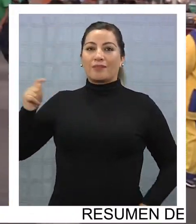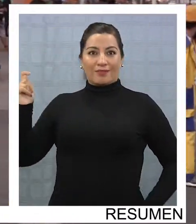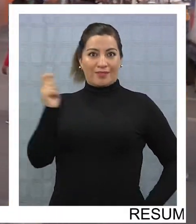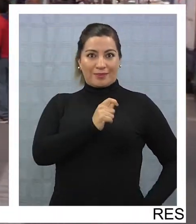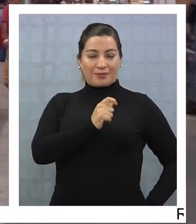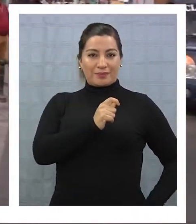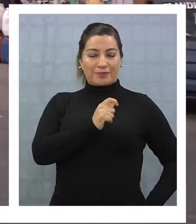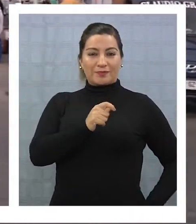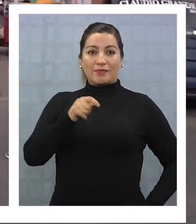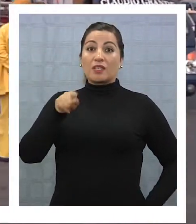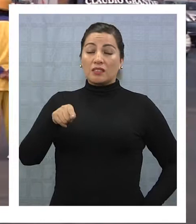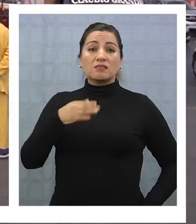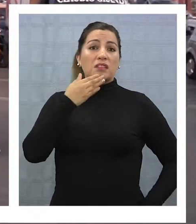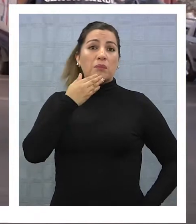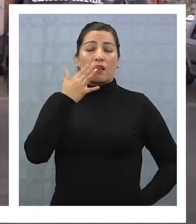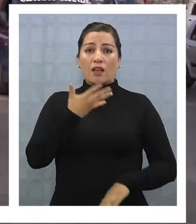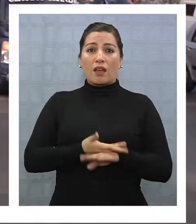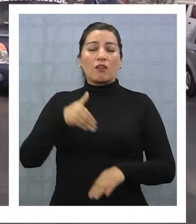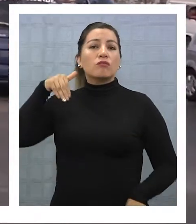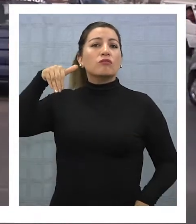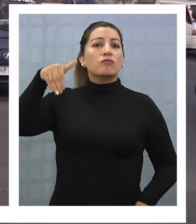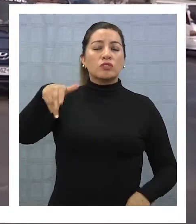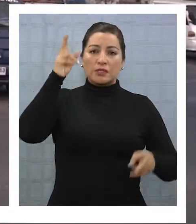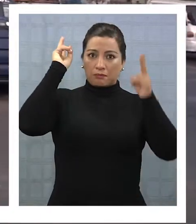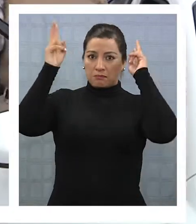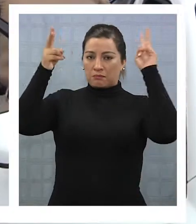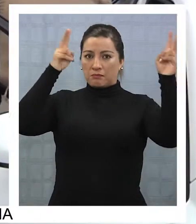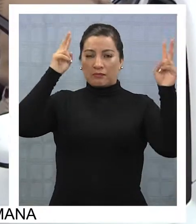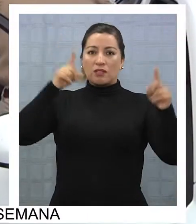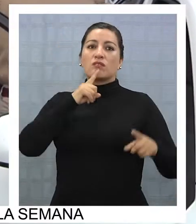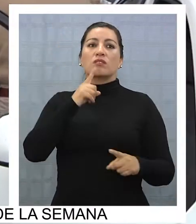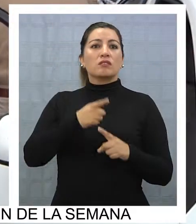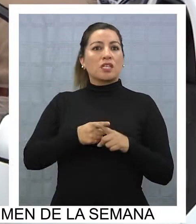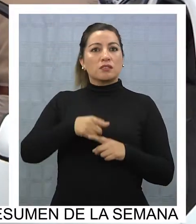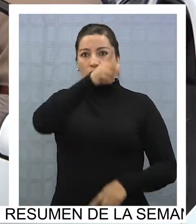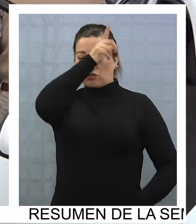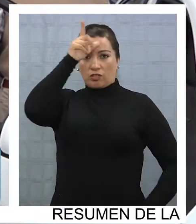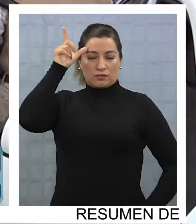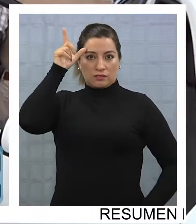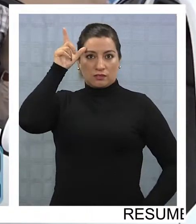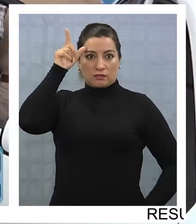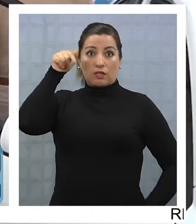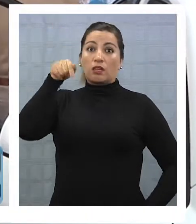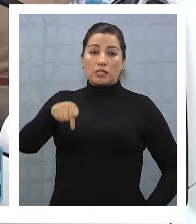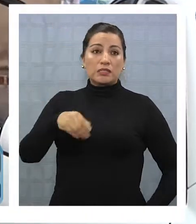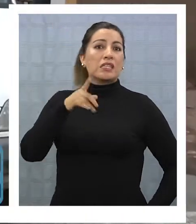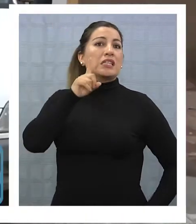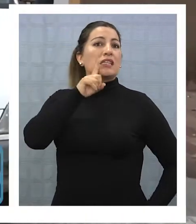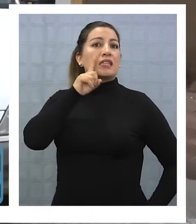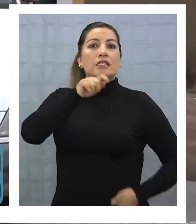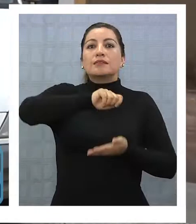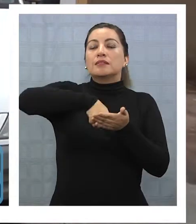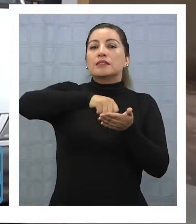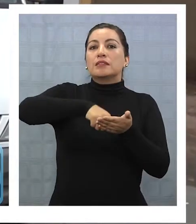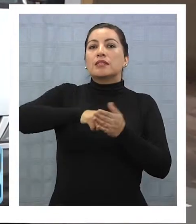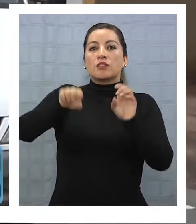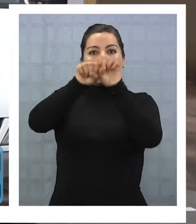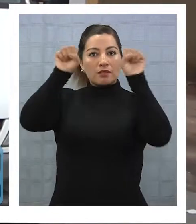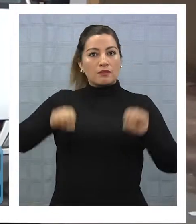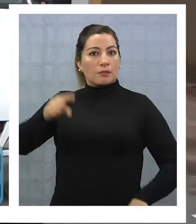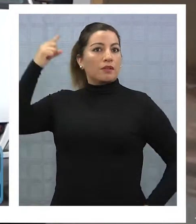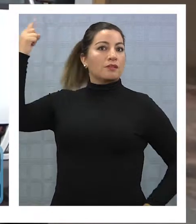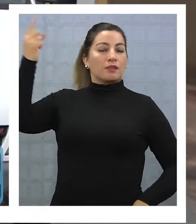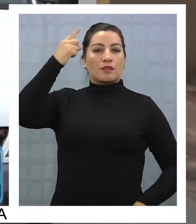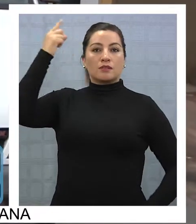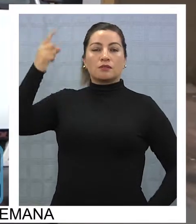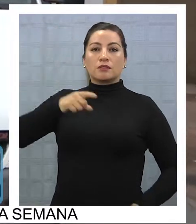Tarapacá, comprendiendo buses, minibuses, taxibuses, colectivos y taxis, los que deben estar inscritos en el Sistema Nacional